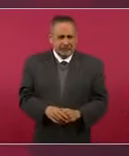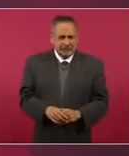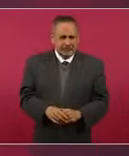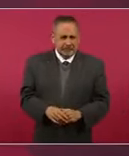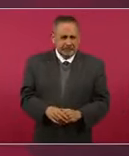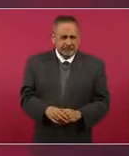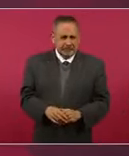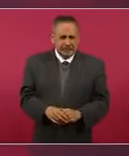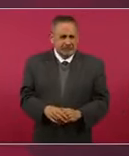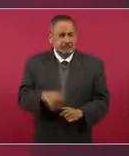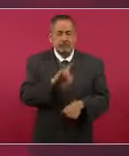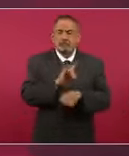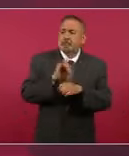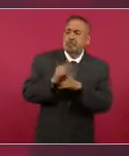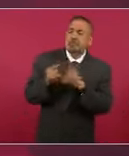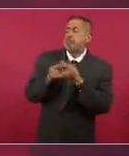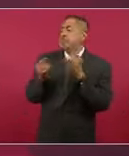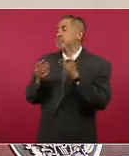del cuento